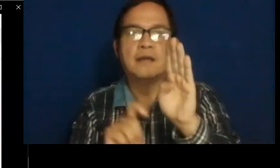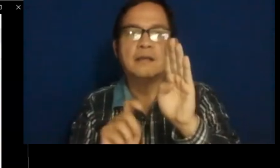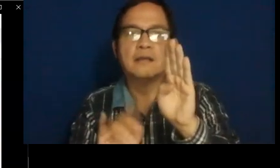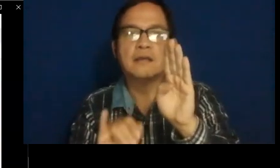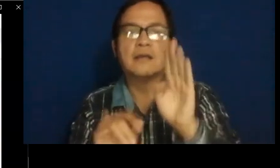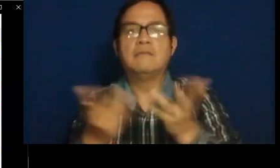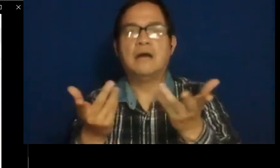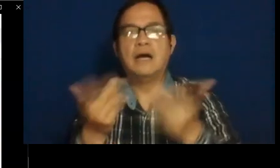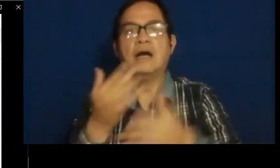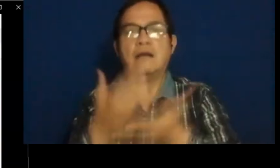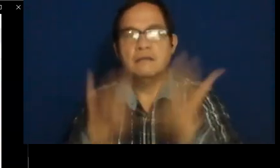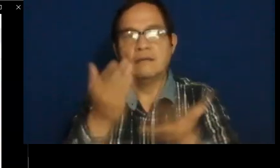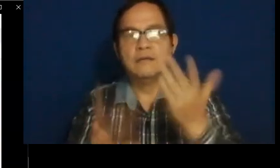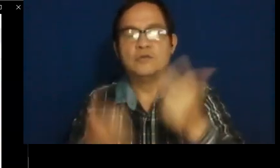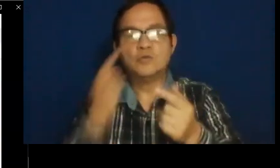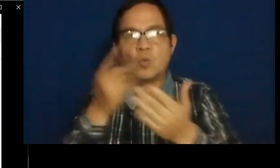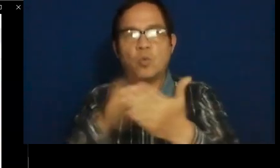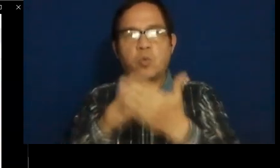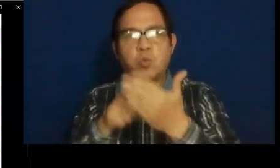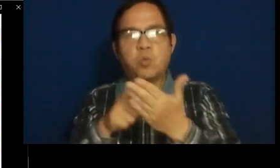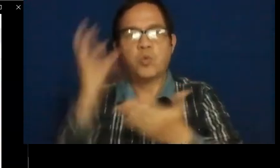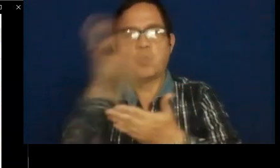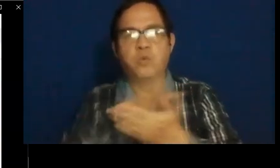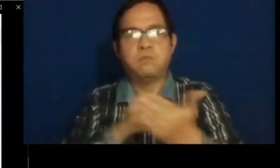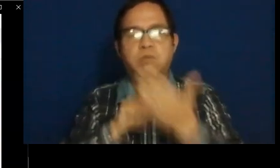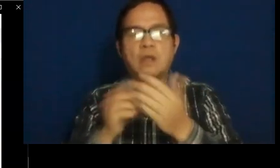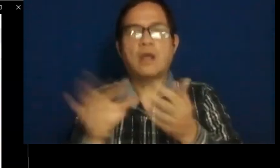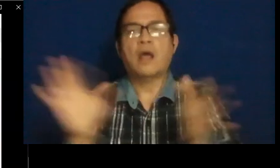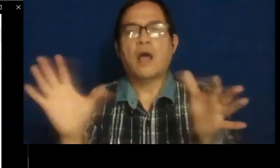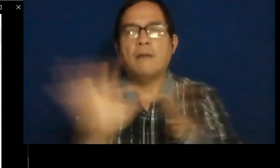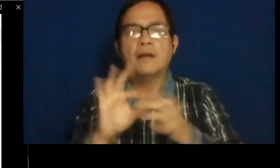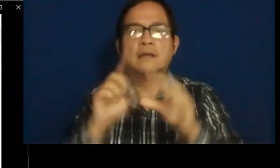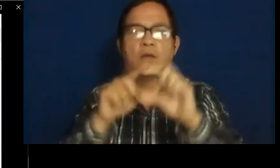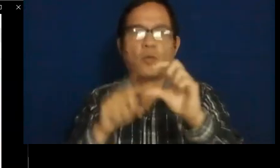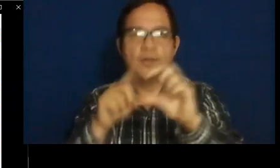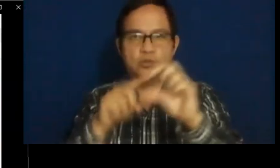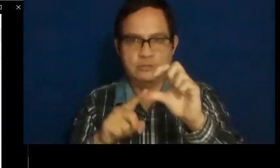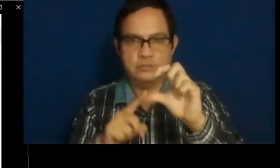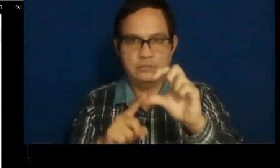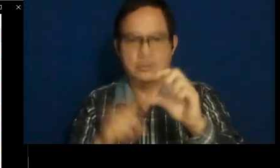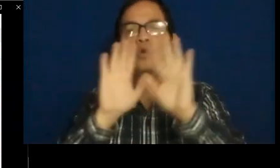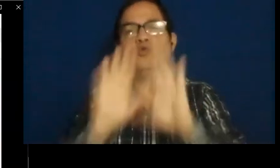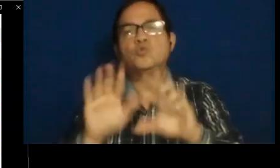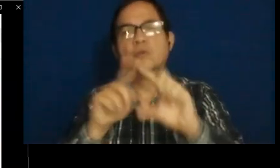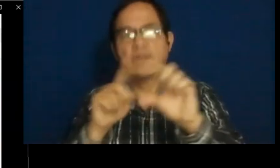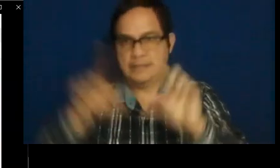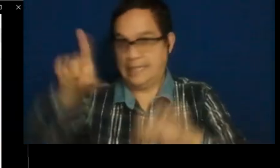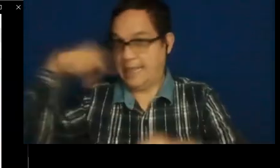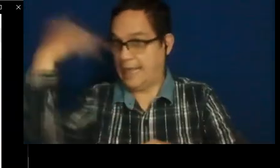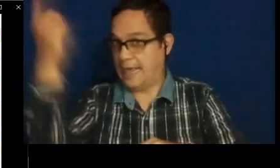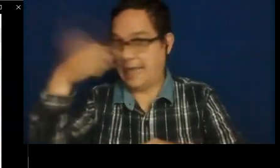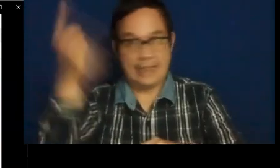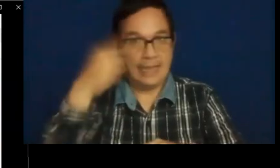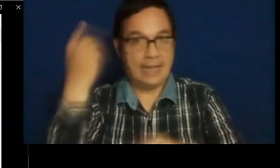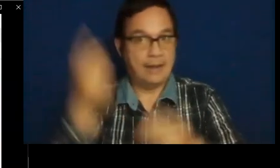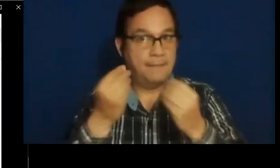sub i, son datos que van a acompañar a una ecuación de este tipo. Esta ecuación general, vuelvo y repito, está en